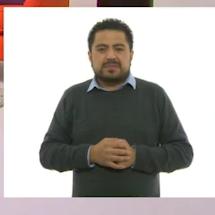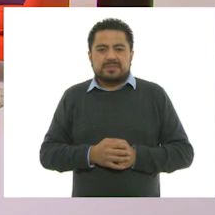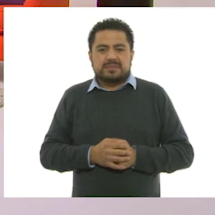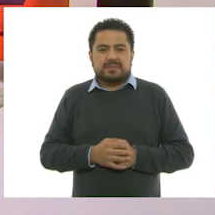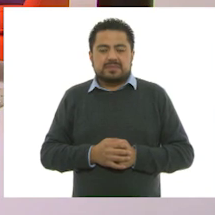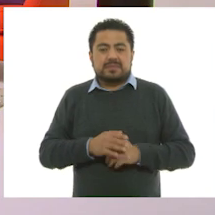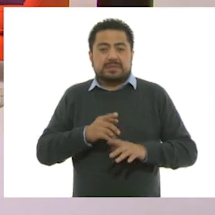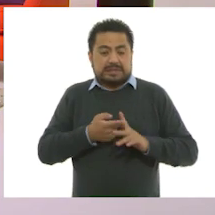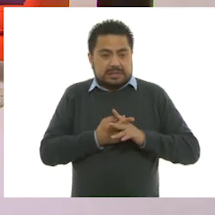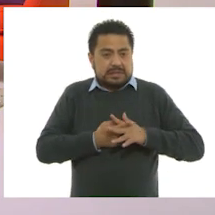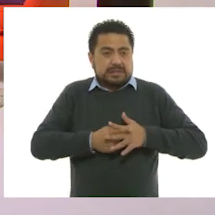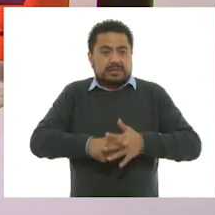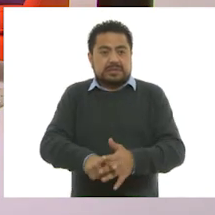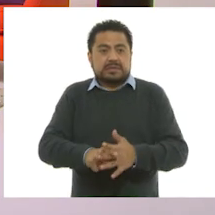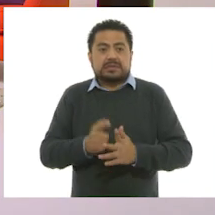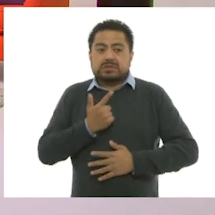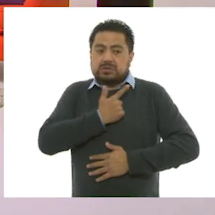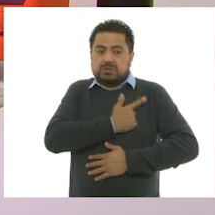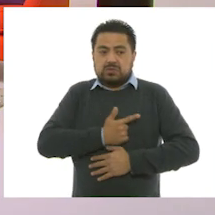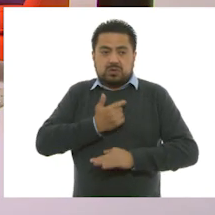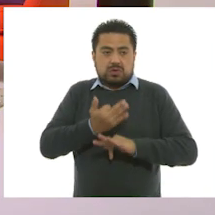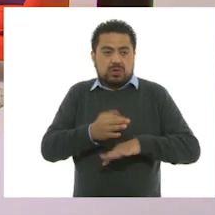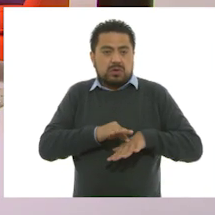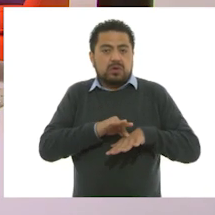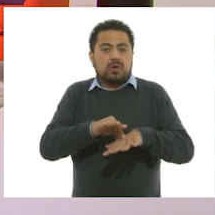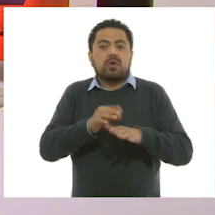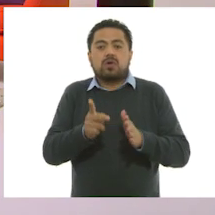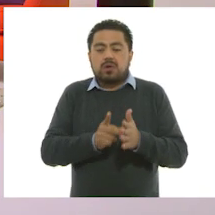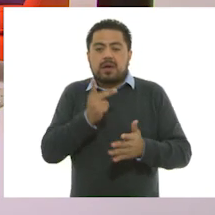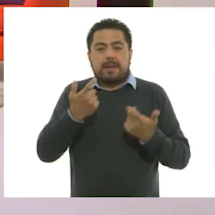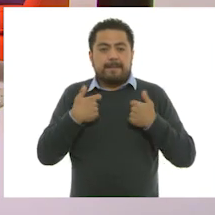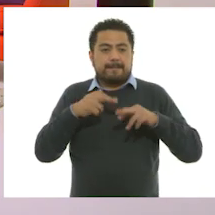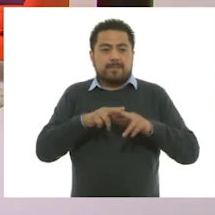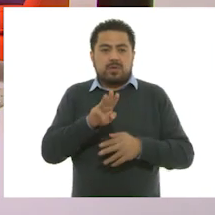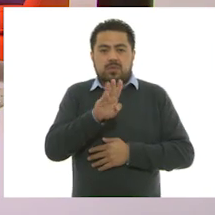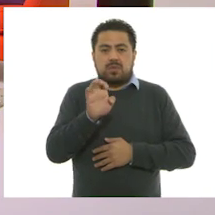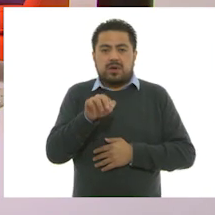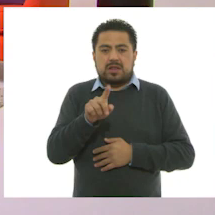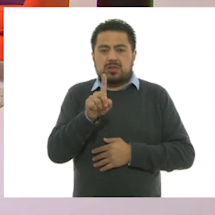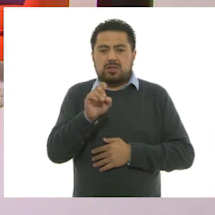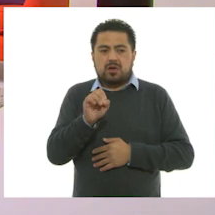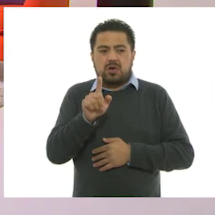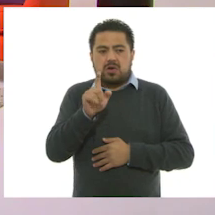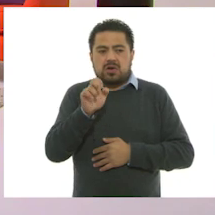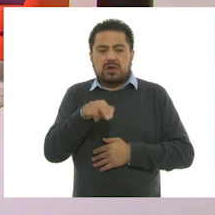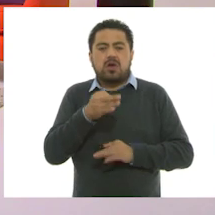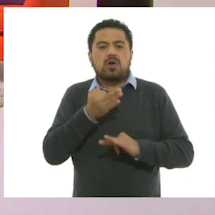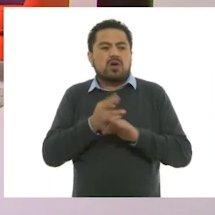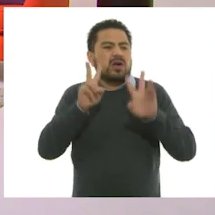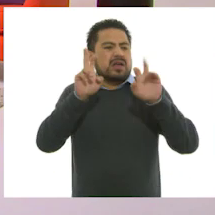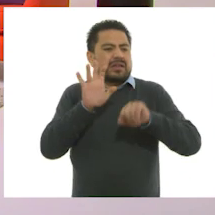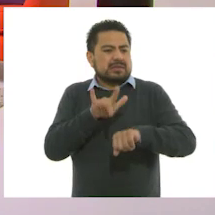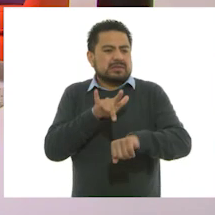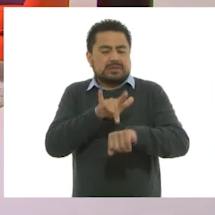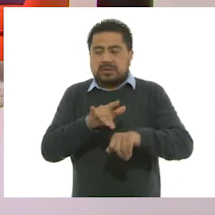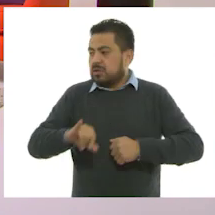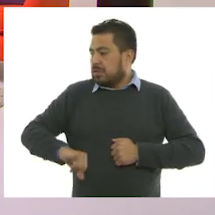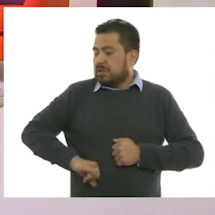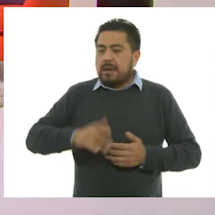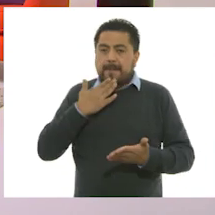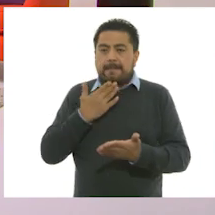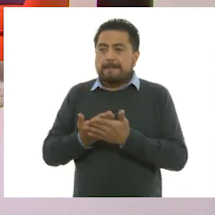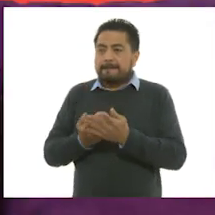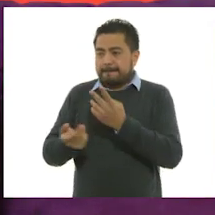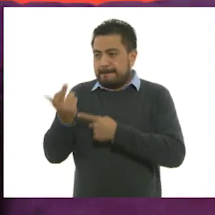Para dar inicio, es un gusto presentar de nuevo a la maestra Gwendolyn, con quien vamos a abordar este tema tan interesante.